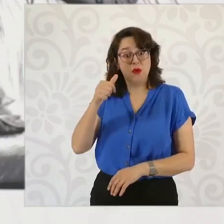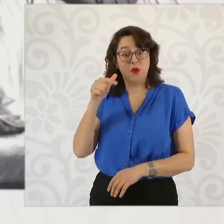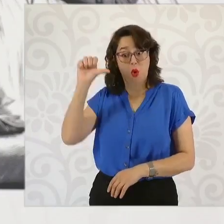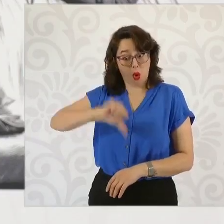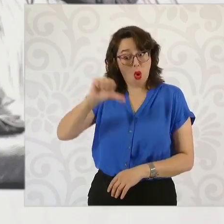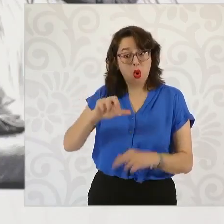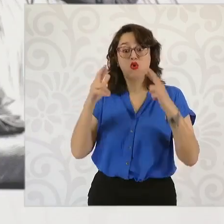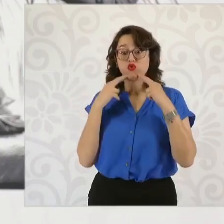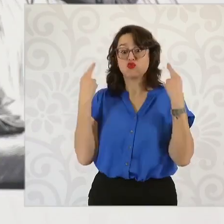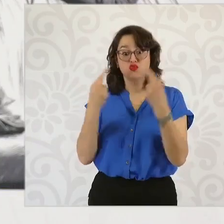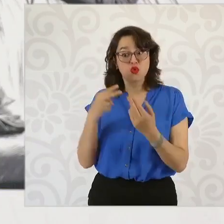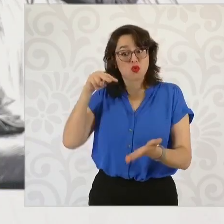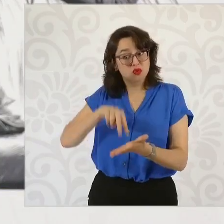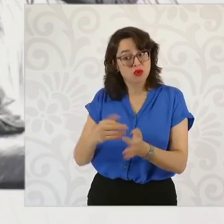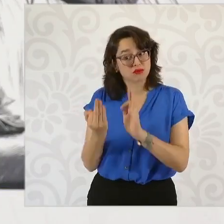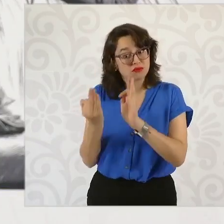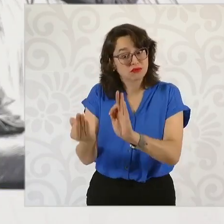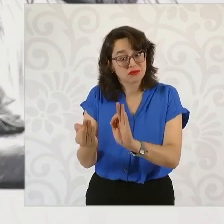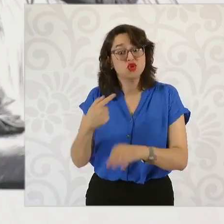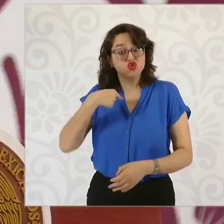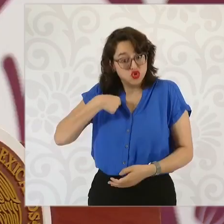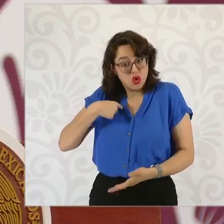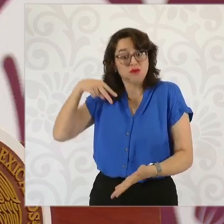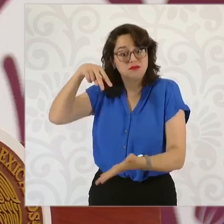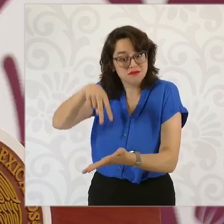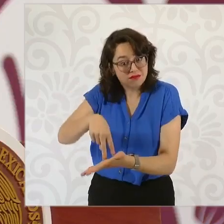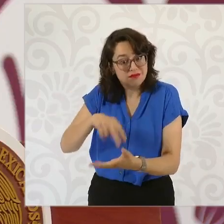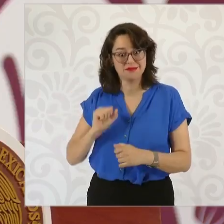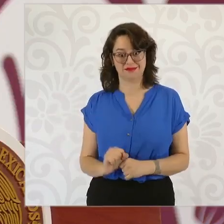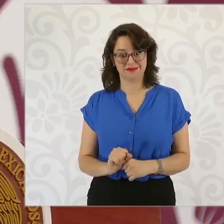Es decir, no tendrían por qué haber